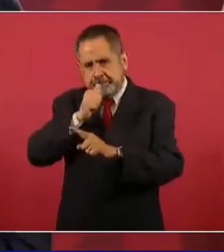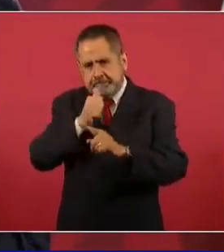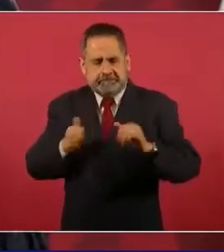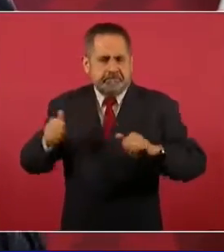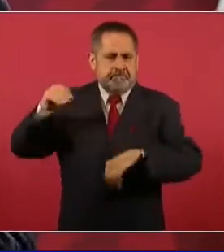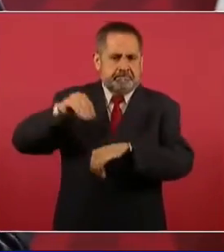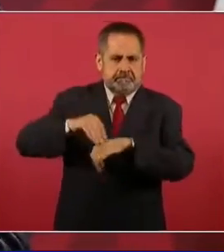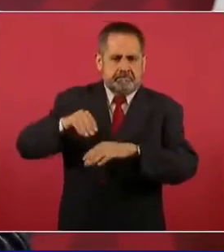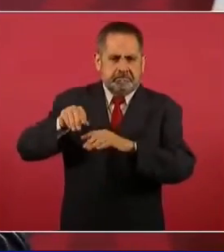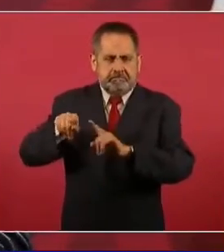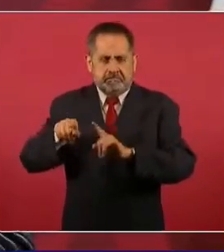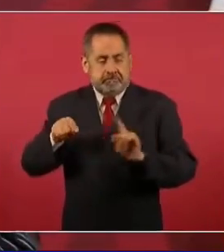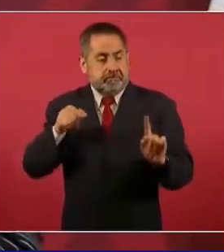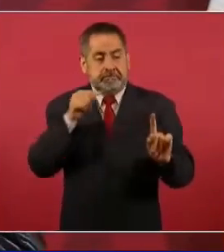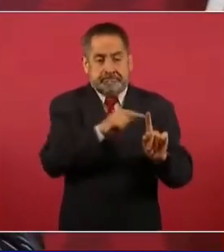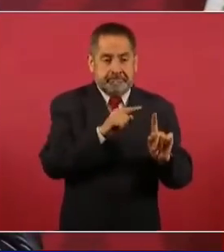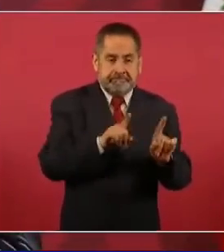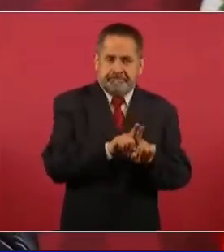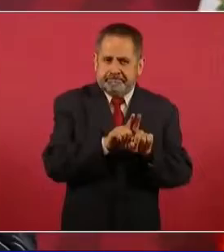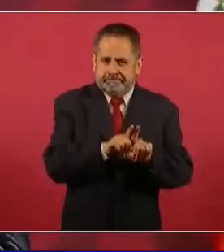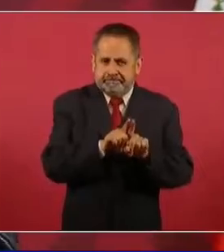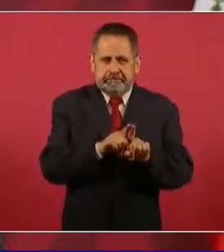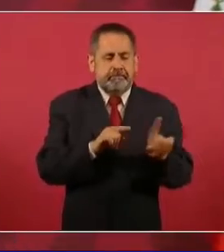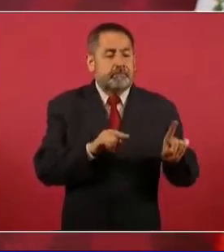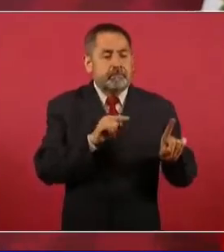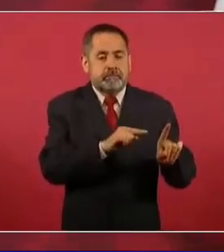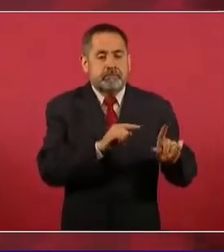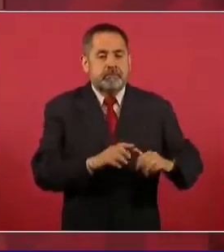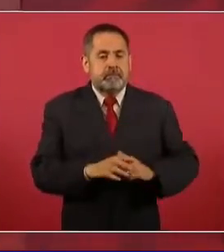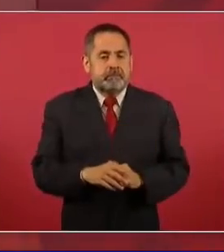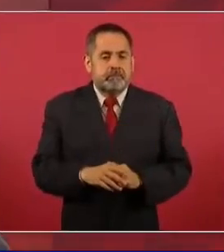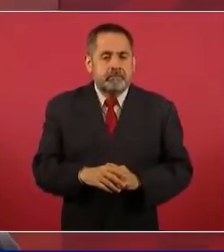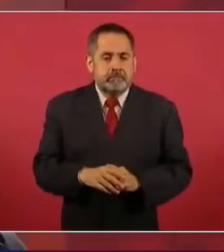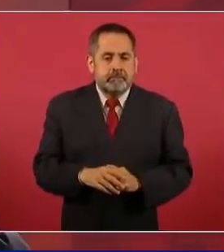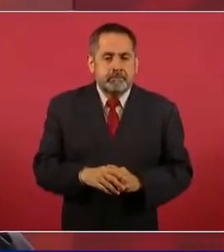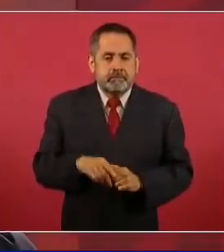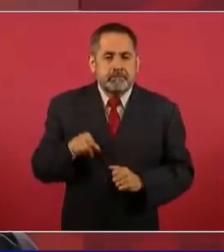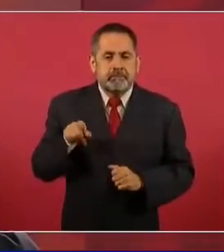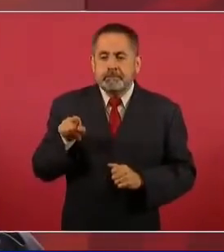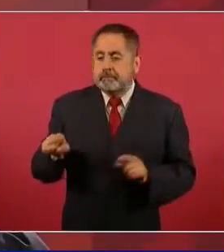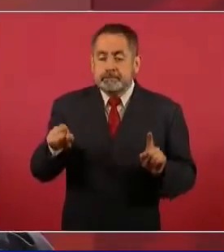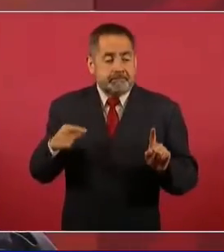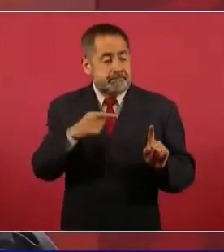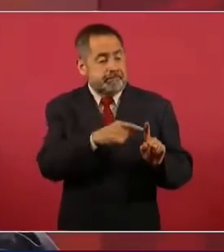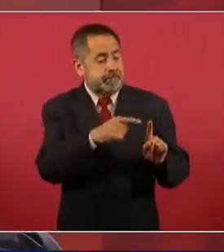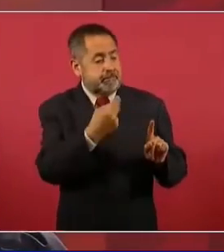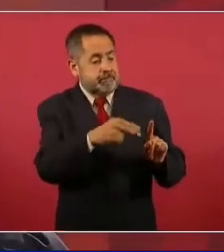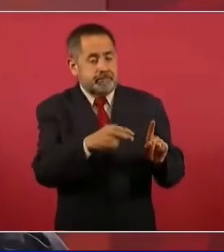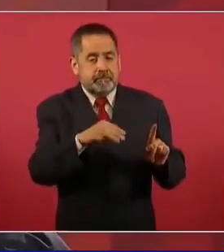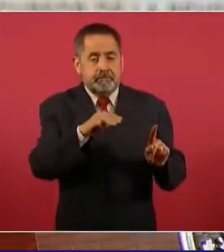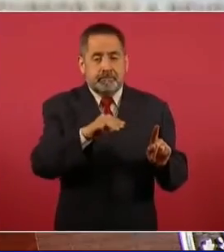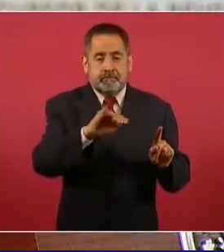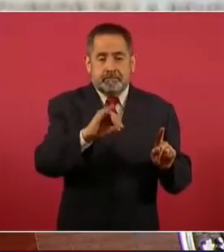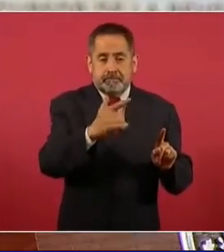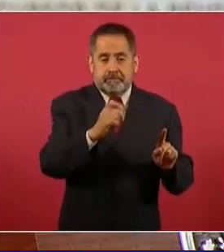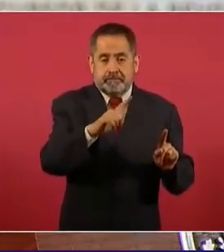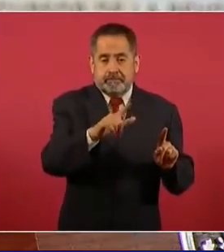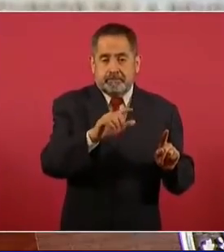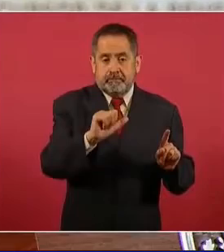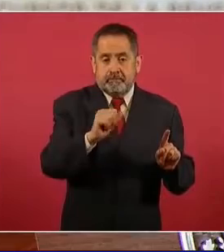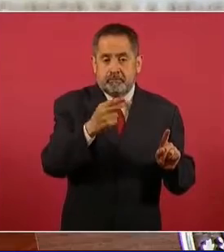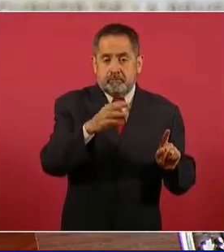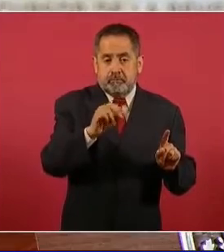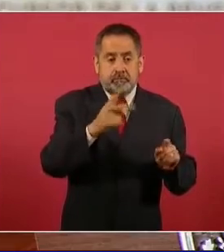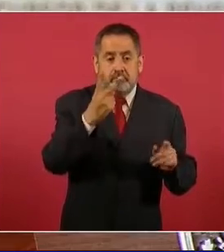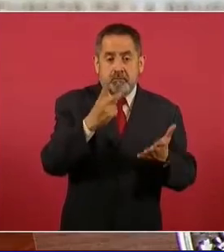estableciera comunicación con Miguel Ahumada. Fue dos veces gobernador de